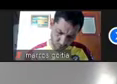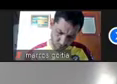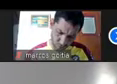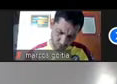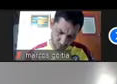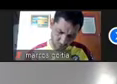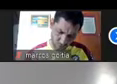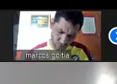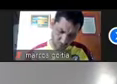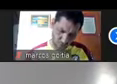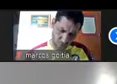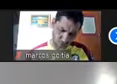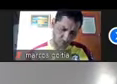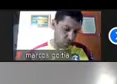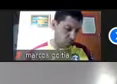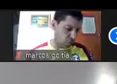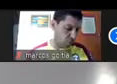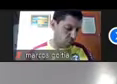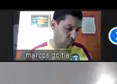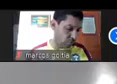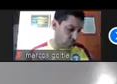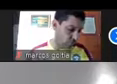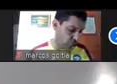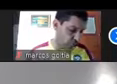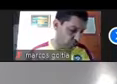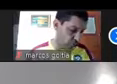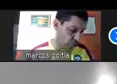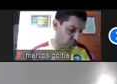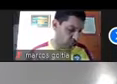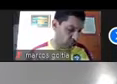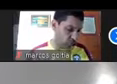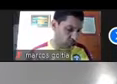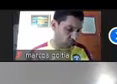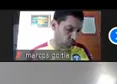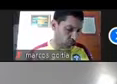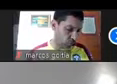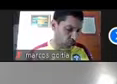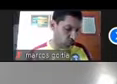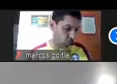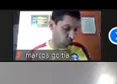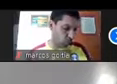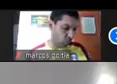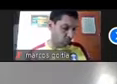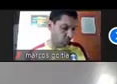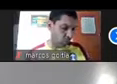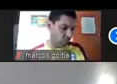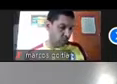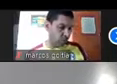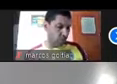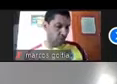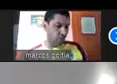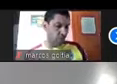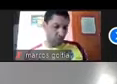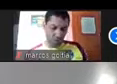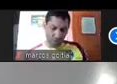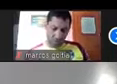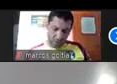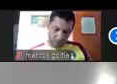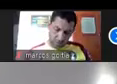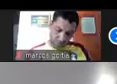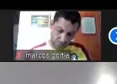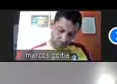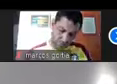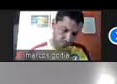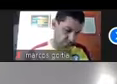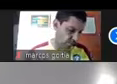la coordinación, como la ejecución e implementación de este tipo de actividades por medio de las plataformas. Entonces quiero agradecer al ingeniero